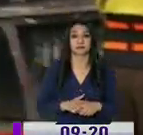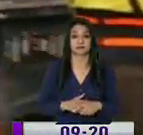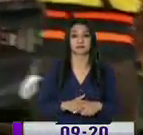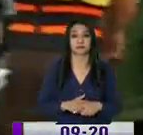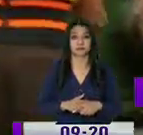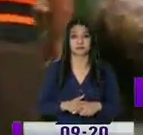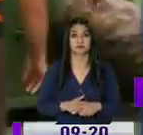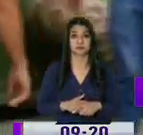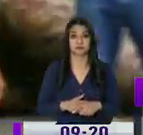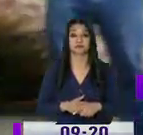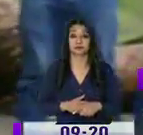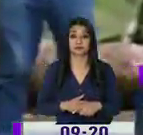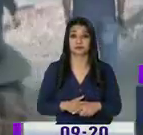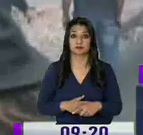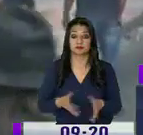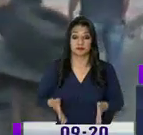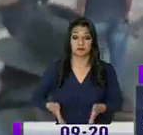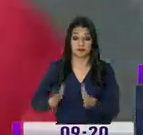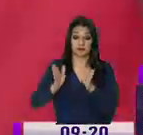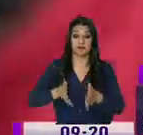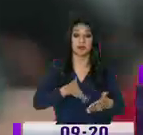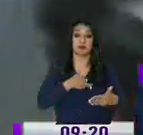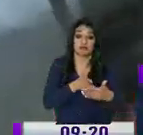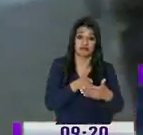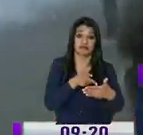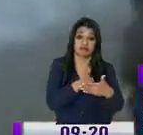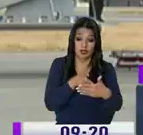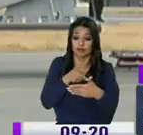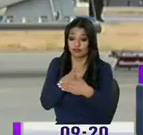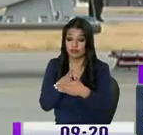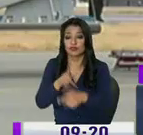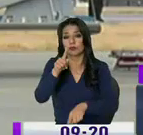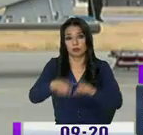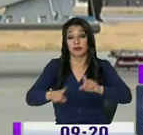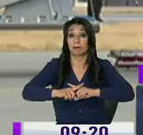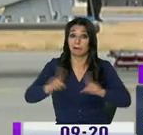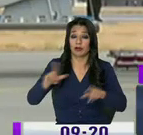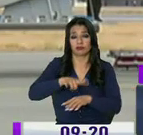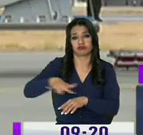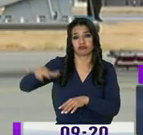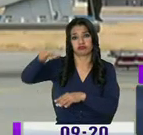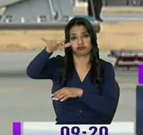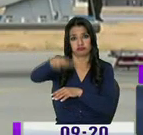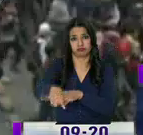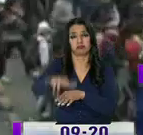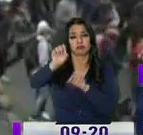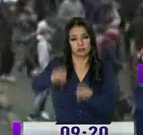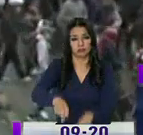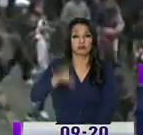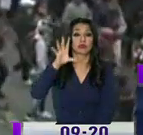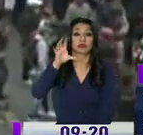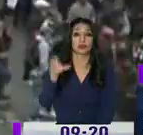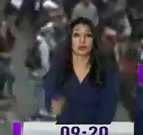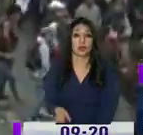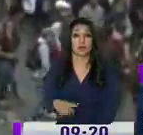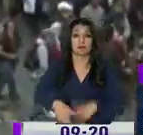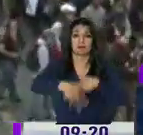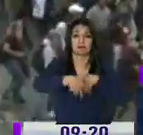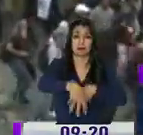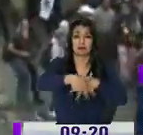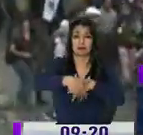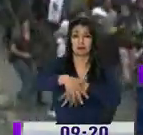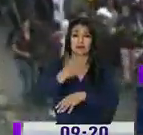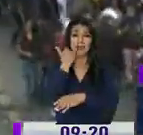Lo que no logra ingresar por el caos podrá por los cielos de Azuay a su capital, donde las protestas